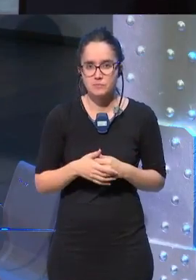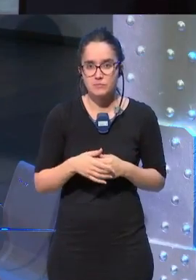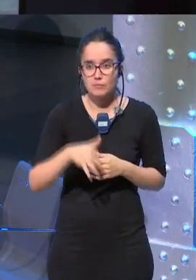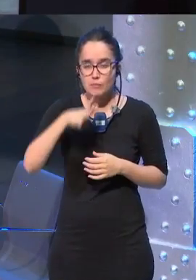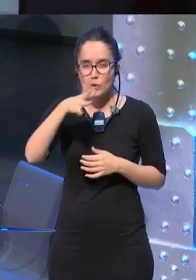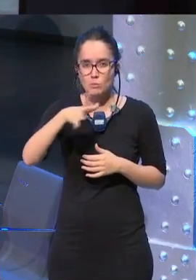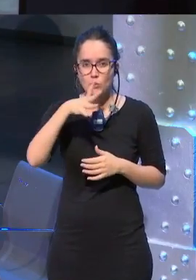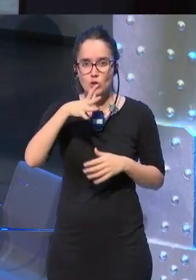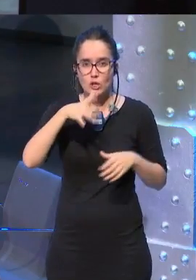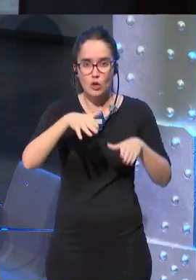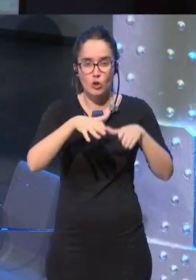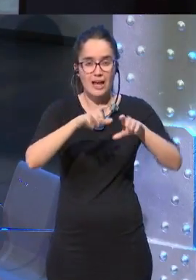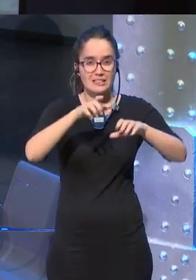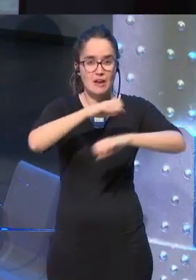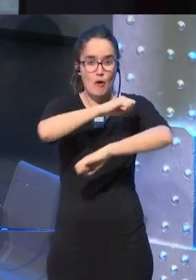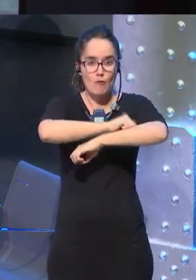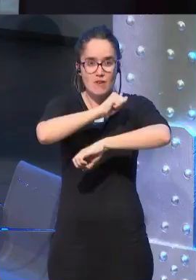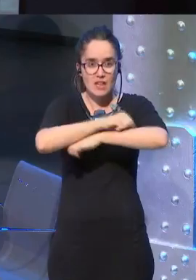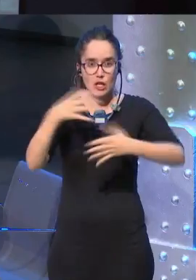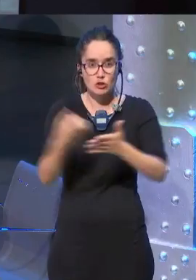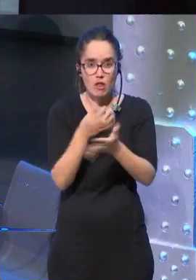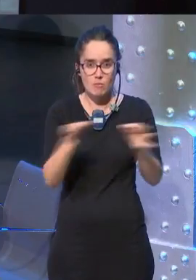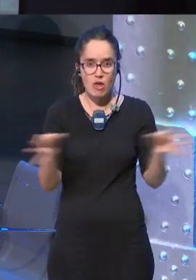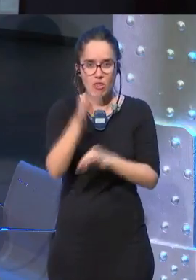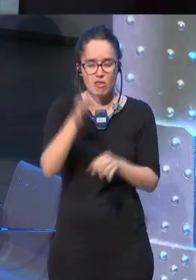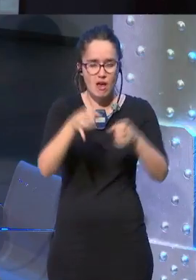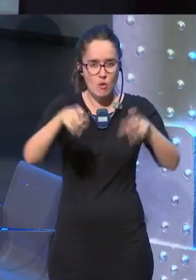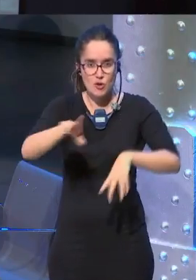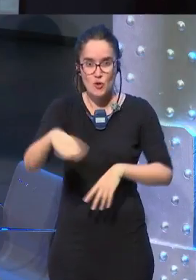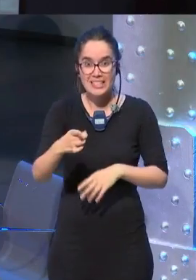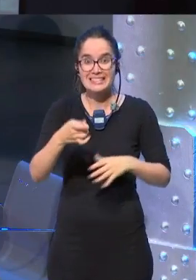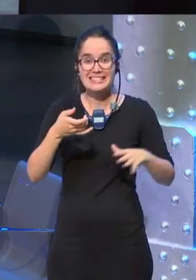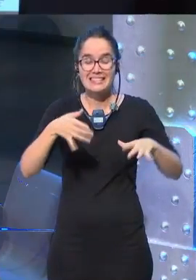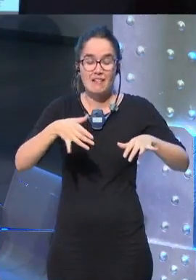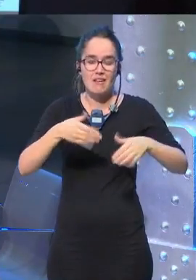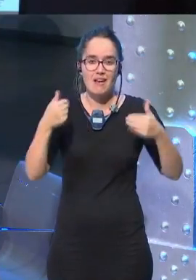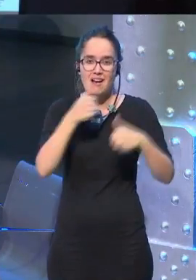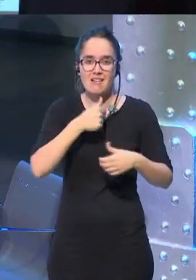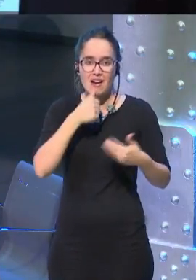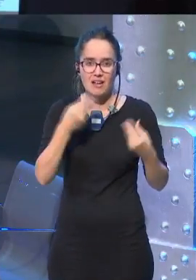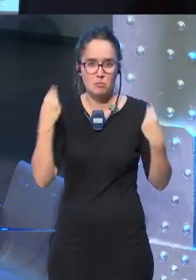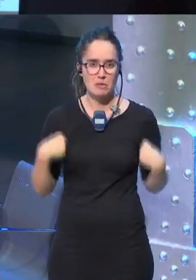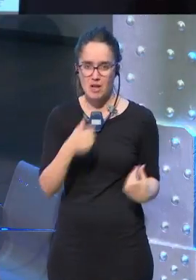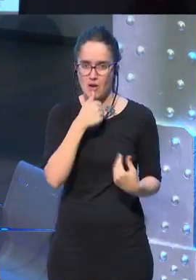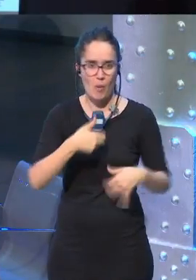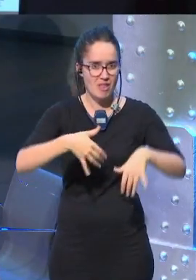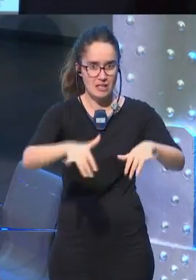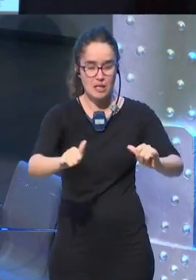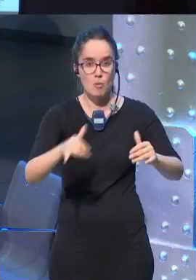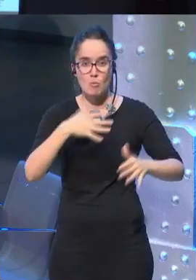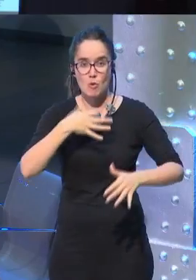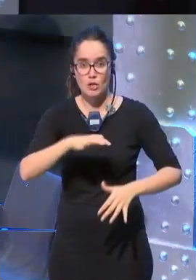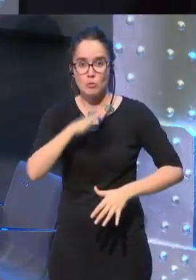debido a que los paneles de las ventanas no van a tener los mismos tamaños y ni van a soportar las mismas cargas bajo las ventanas. Así que pueden tener